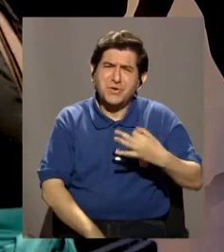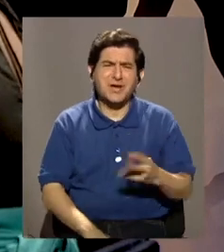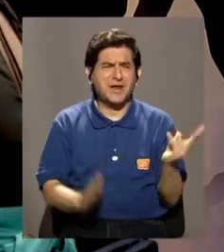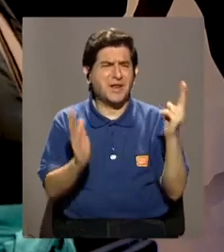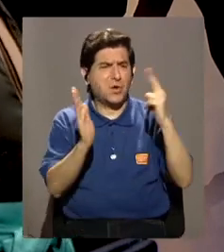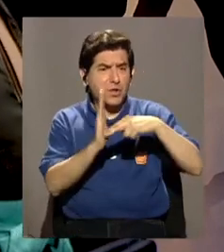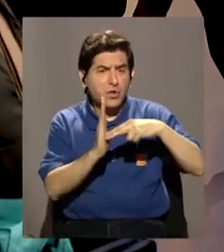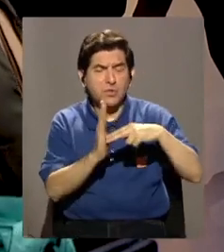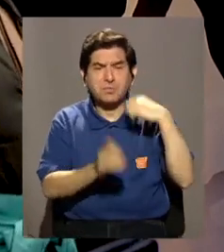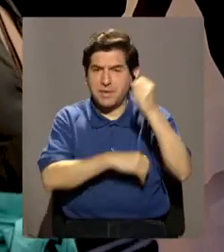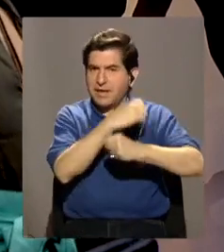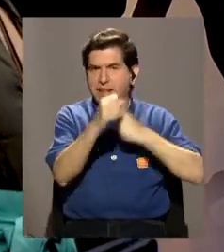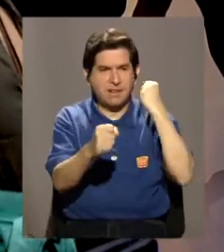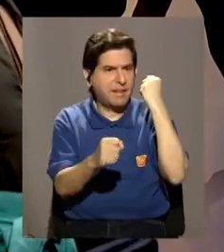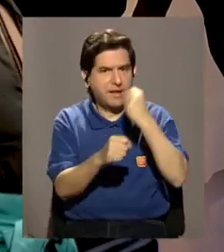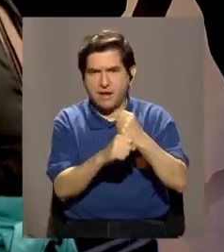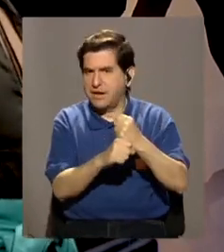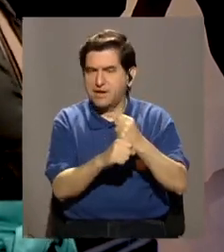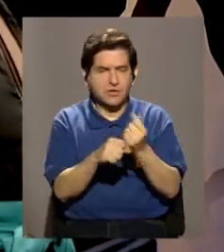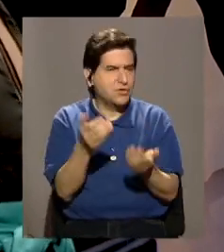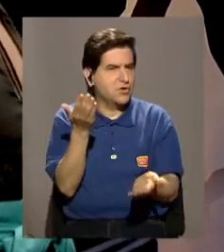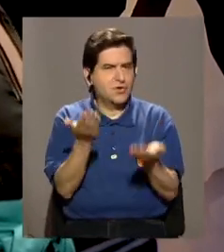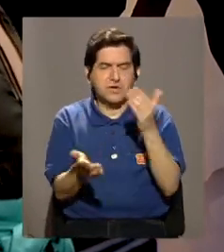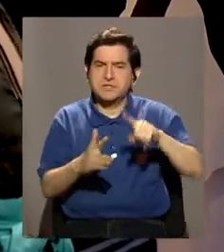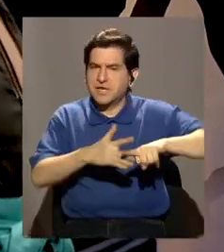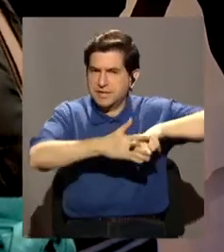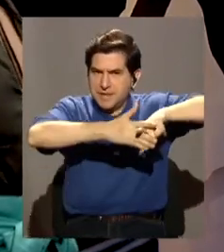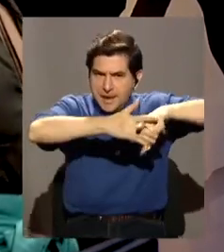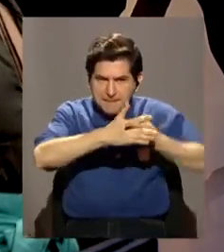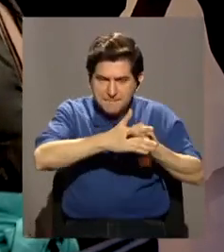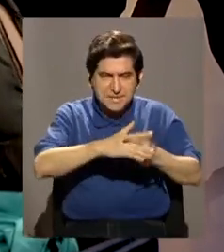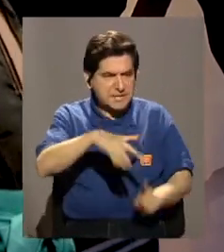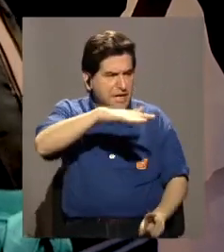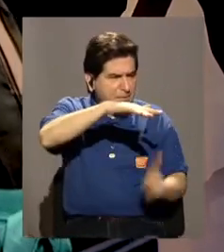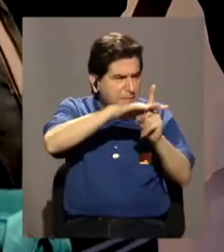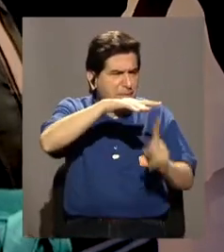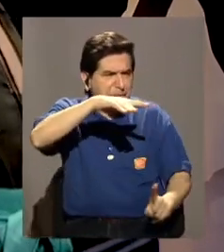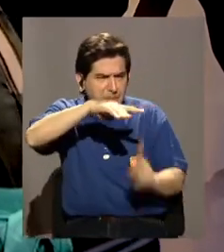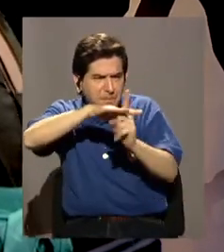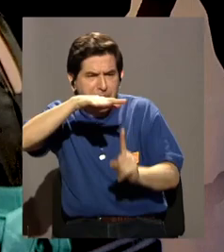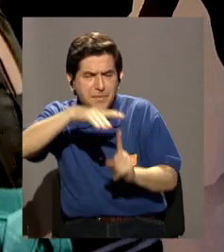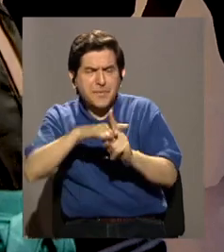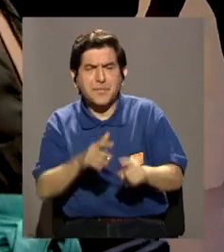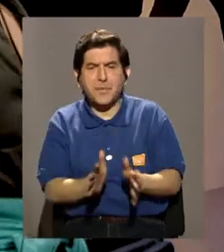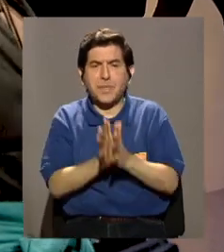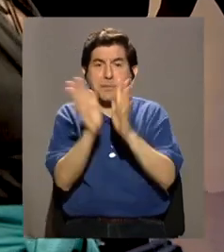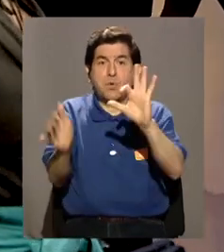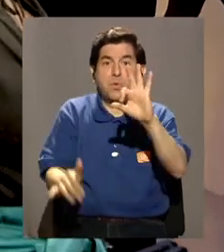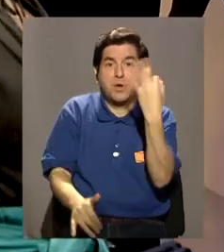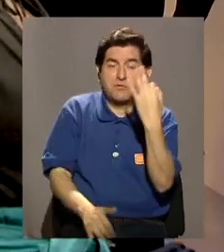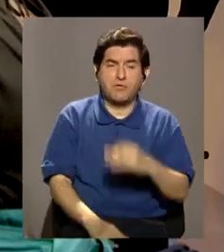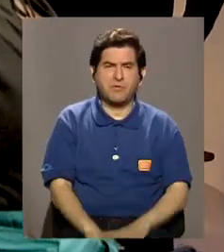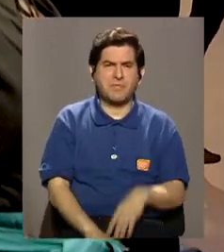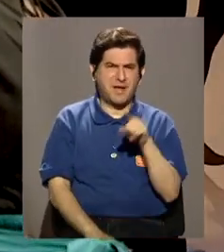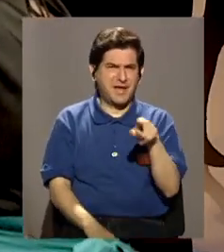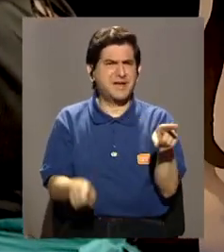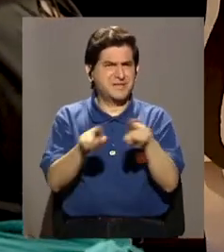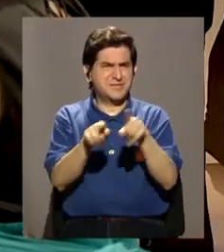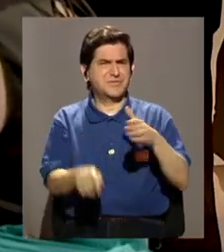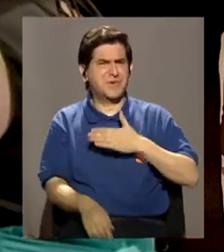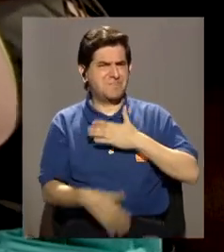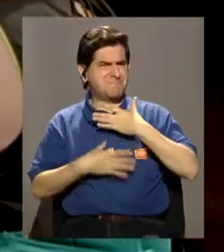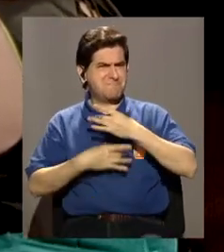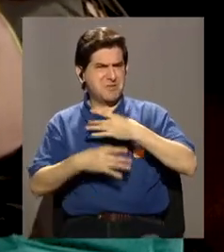2000 fue un año o verdad como donde empezaron a saltar públicamente es otra cosa que me llama la atención